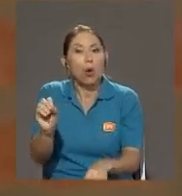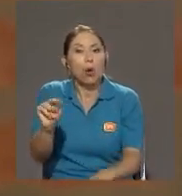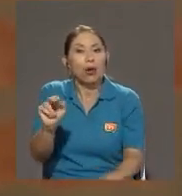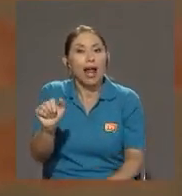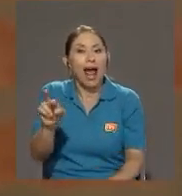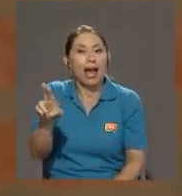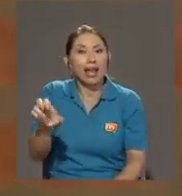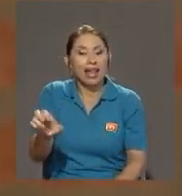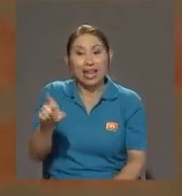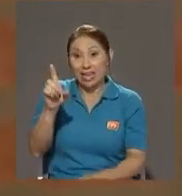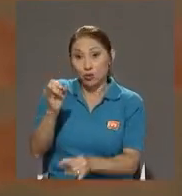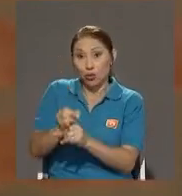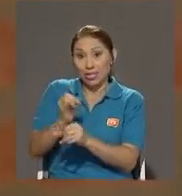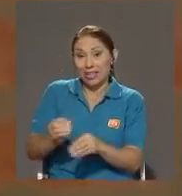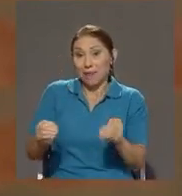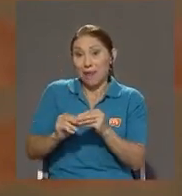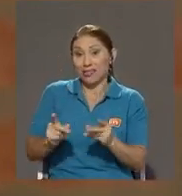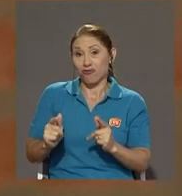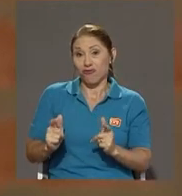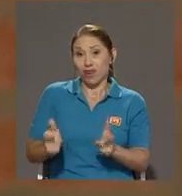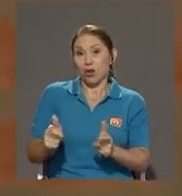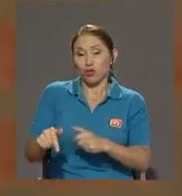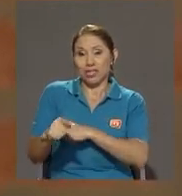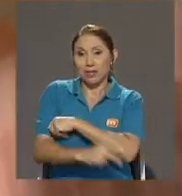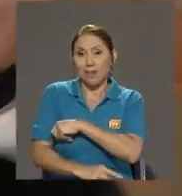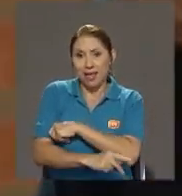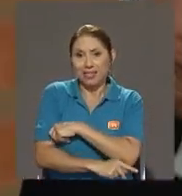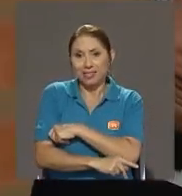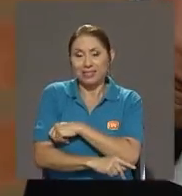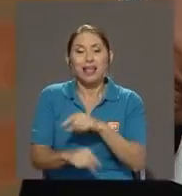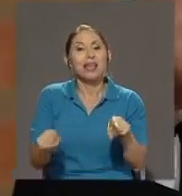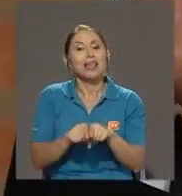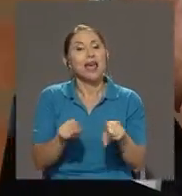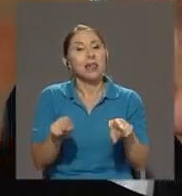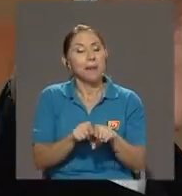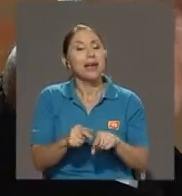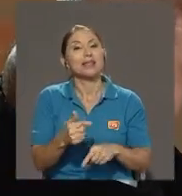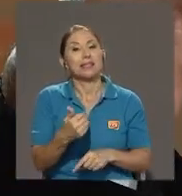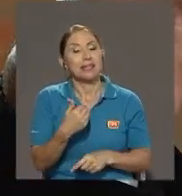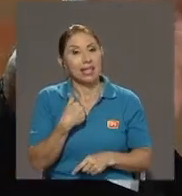este país, maneja un presupuesto muy grande y además tiene